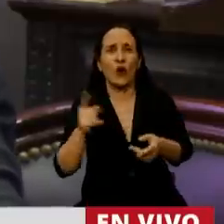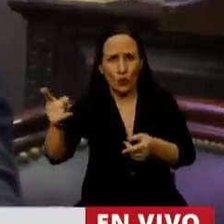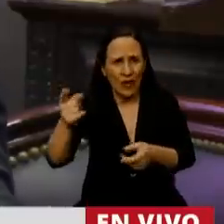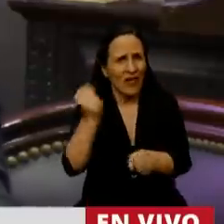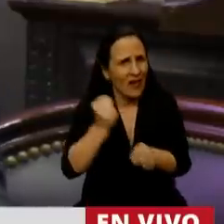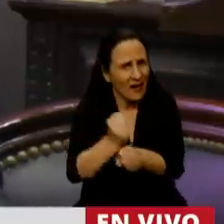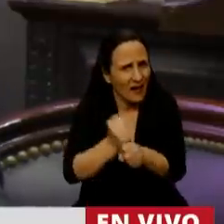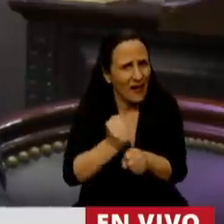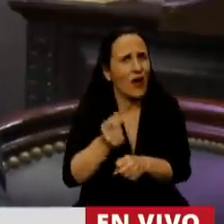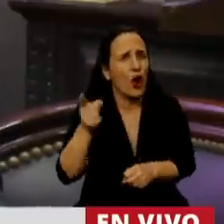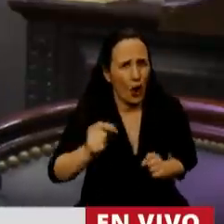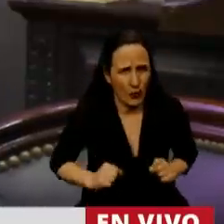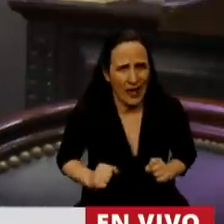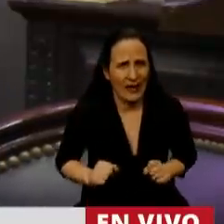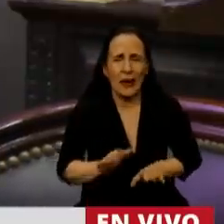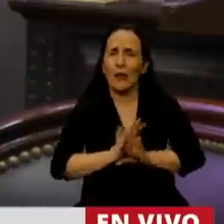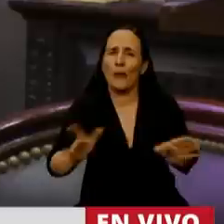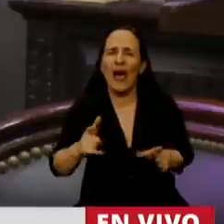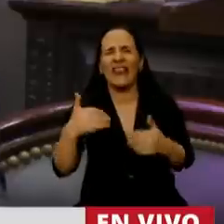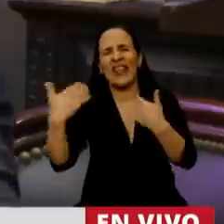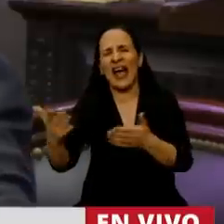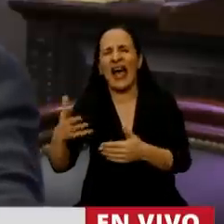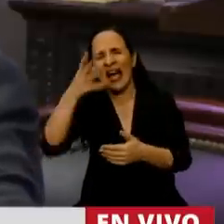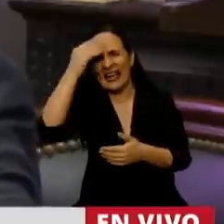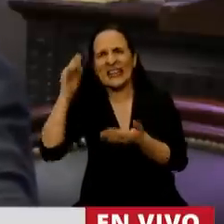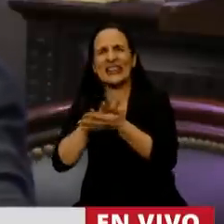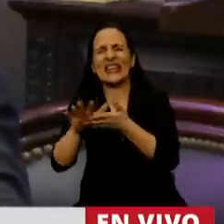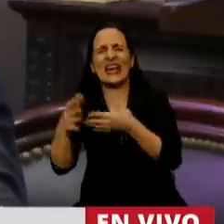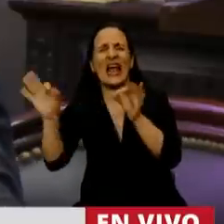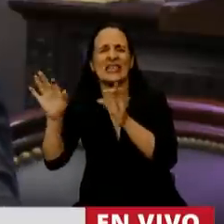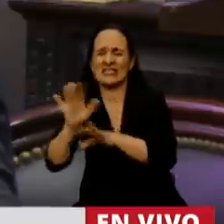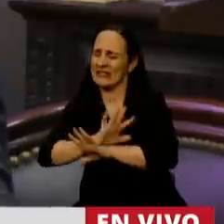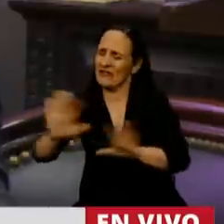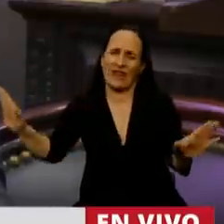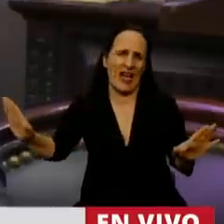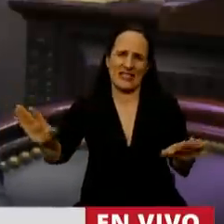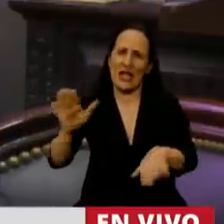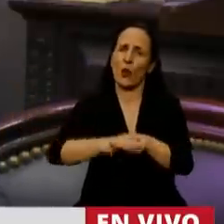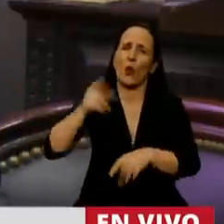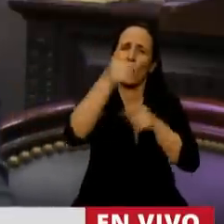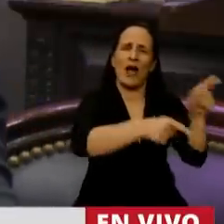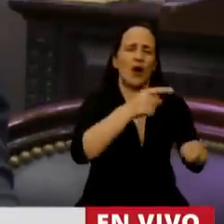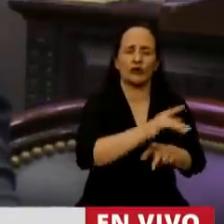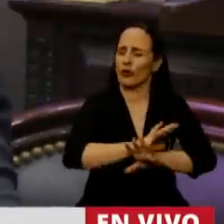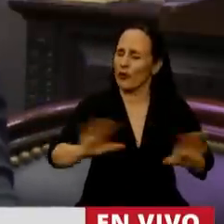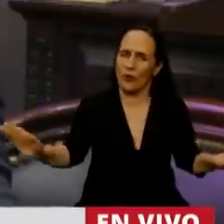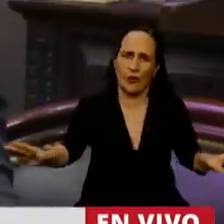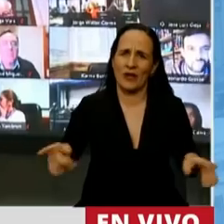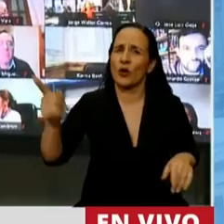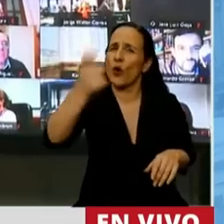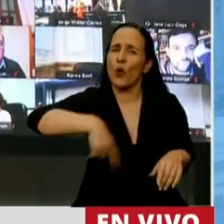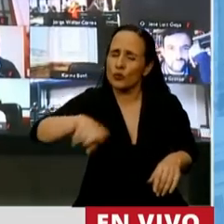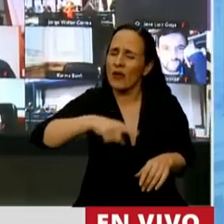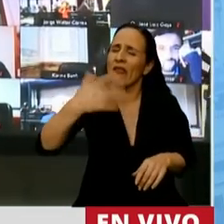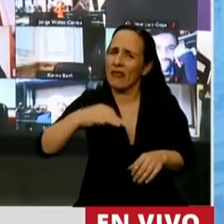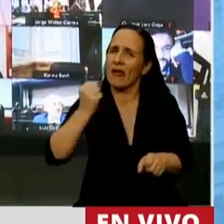dejen de ocuparse de la impunidad de cristina' y de echarle la culpa a los demás funcionarios funcionen